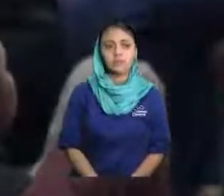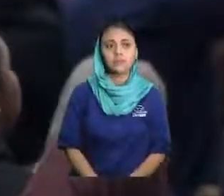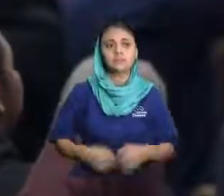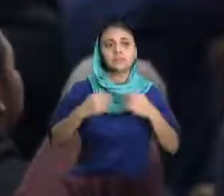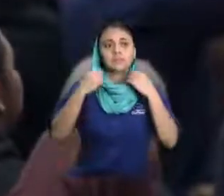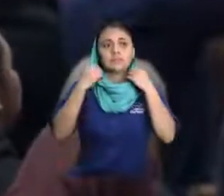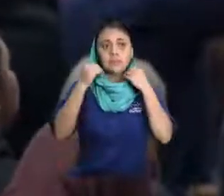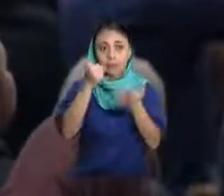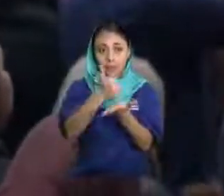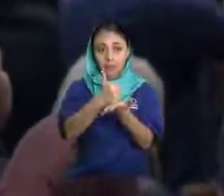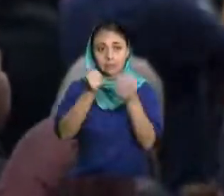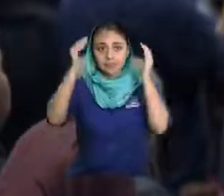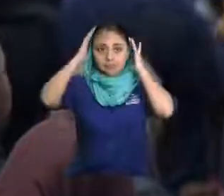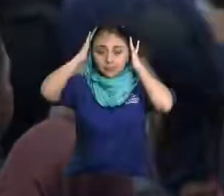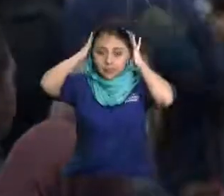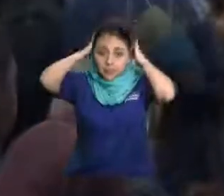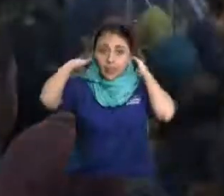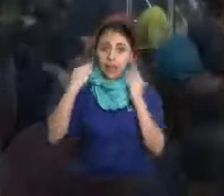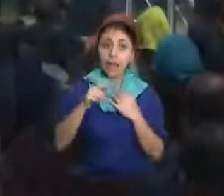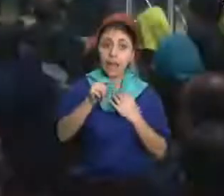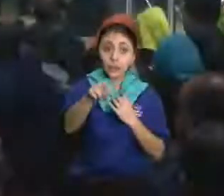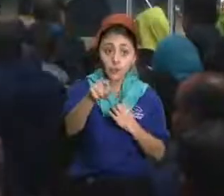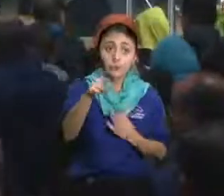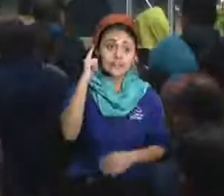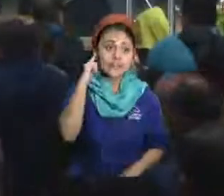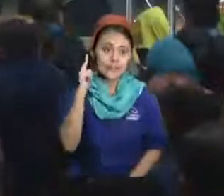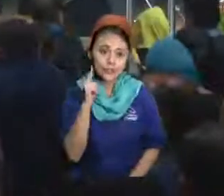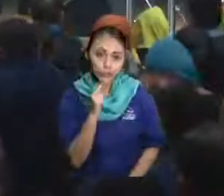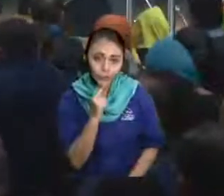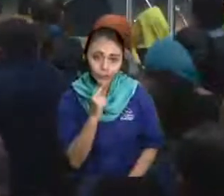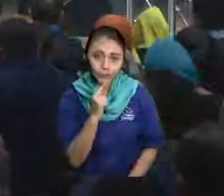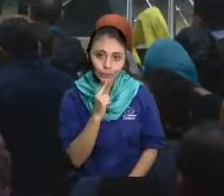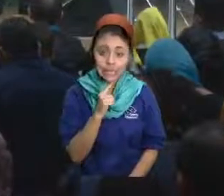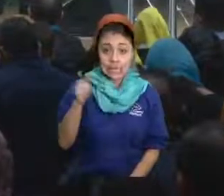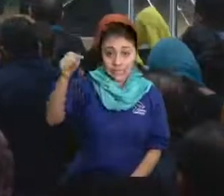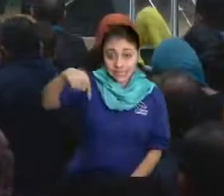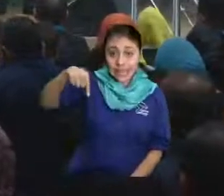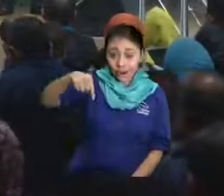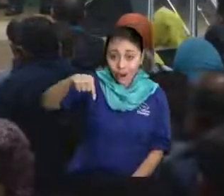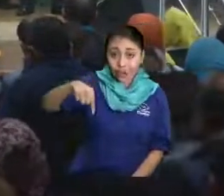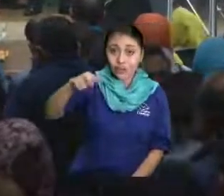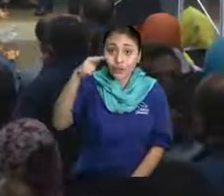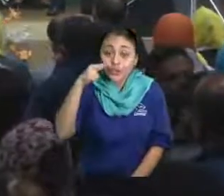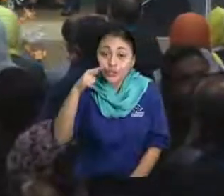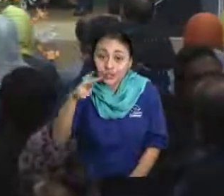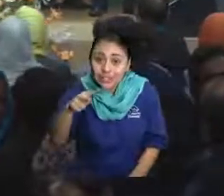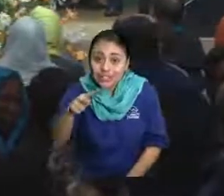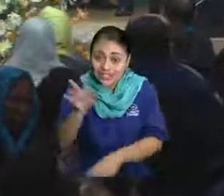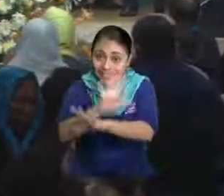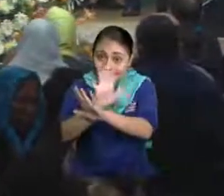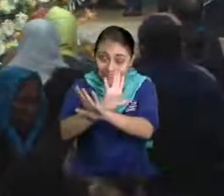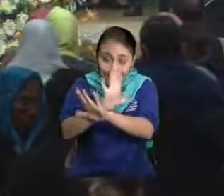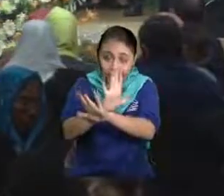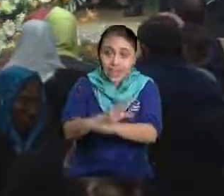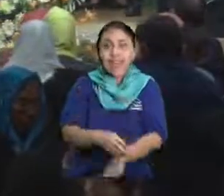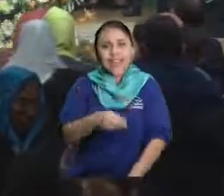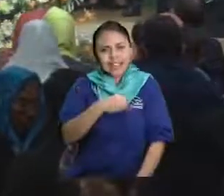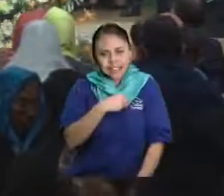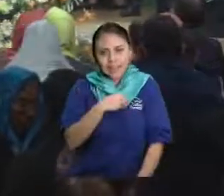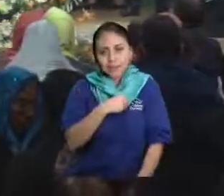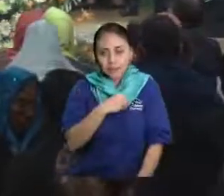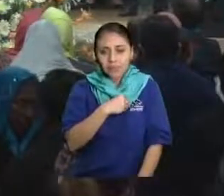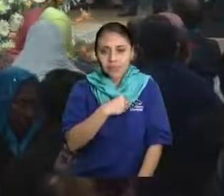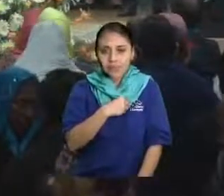Yo quiero hacer una invitación. Mientras mis hermanos preparan un himno, quiero hacer una